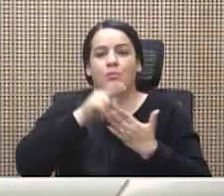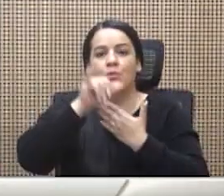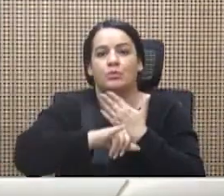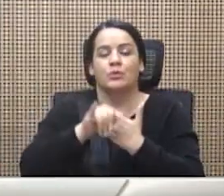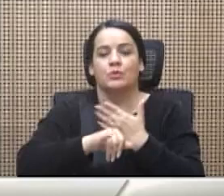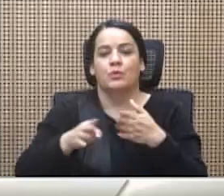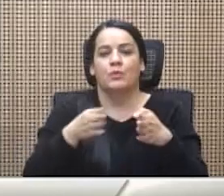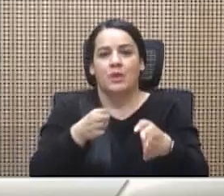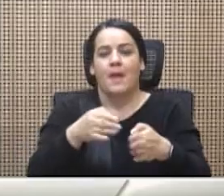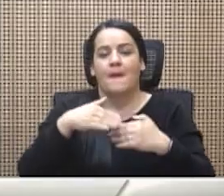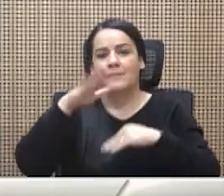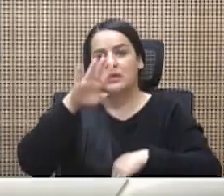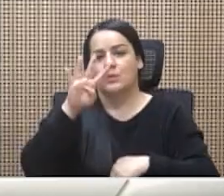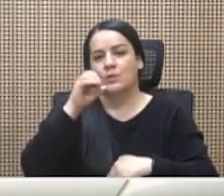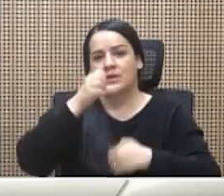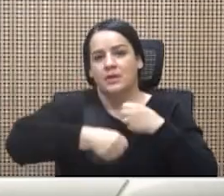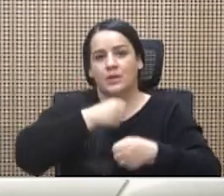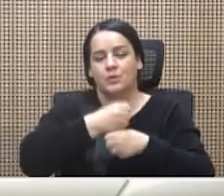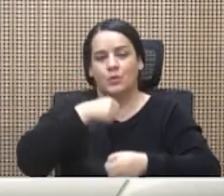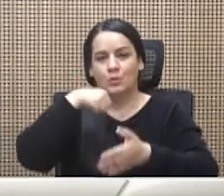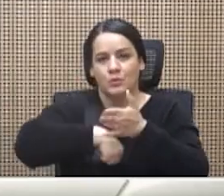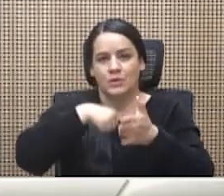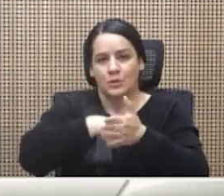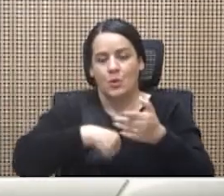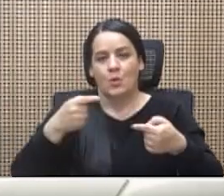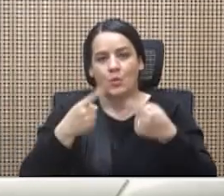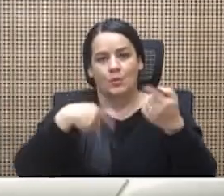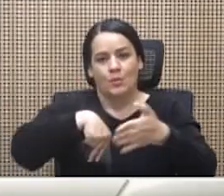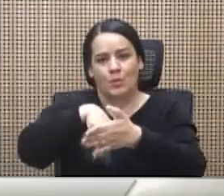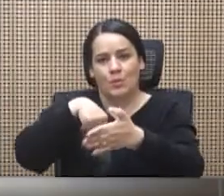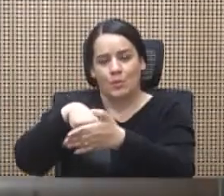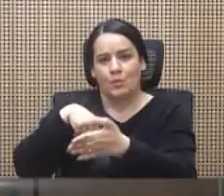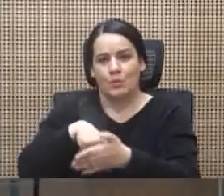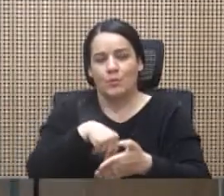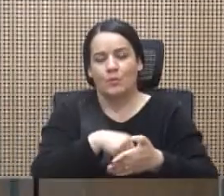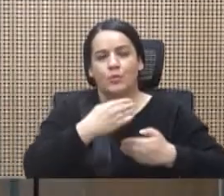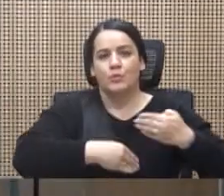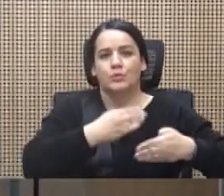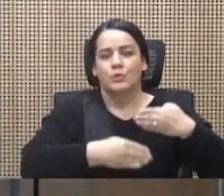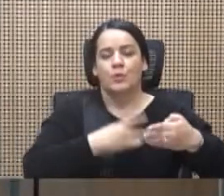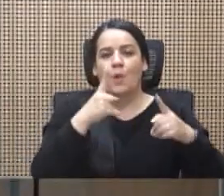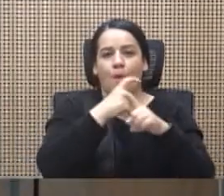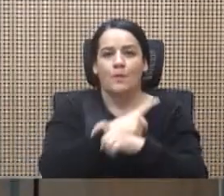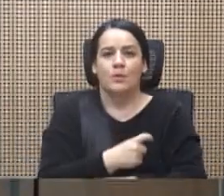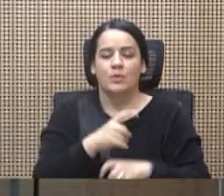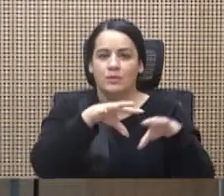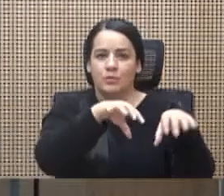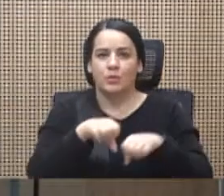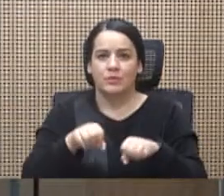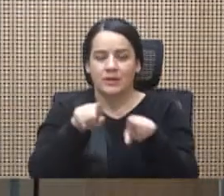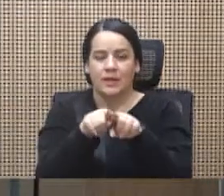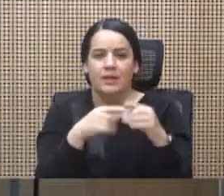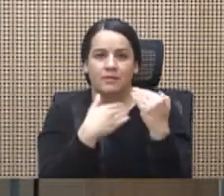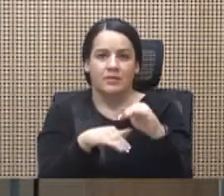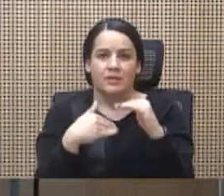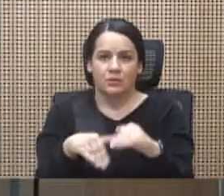Vial tiene más de 40 años luchando contra la burocracia tropezando con procesos complejos de expropiación limitaciones